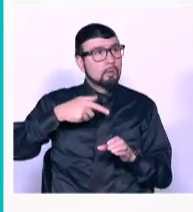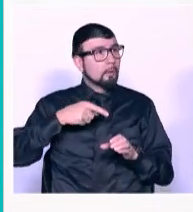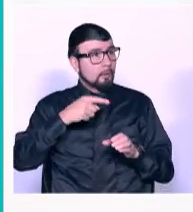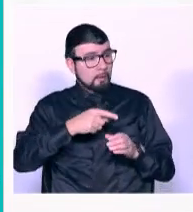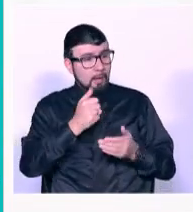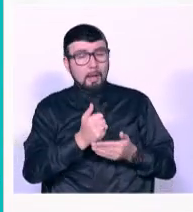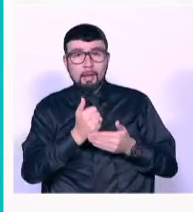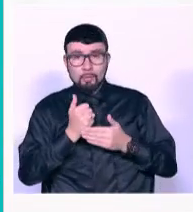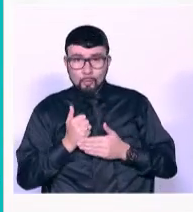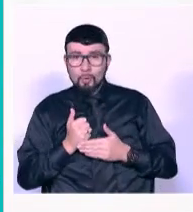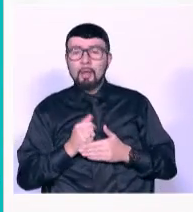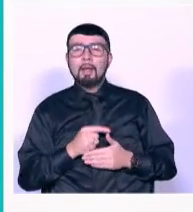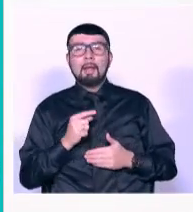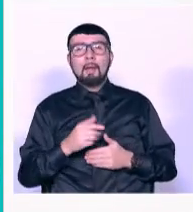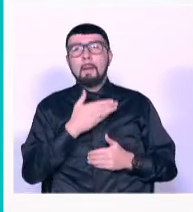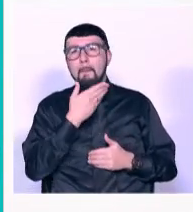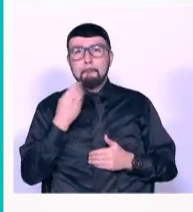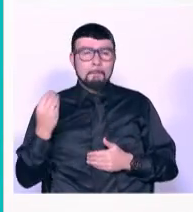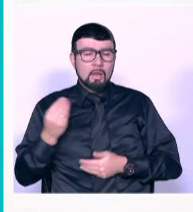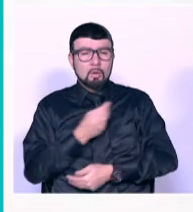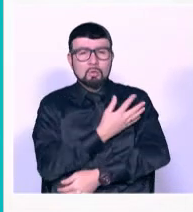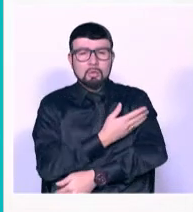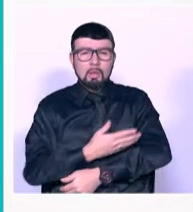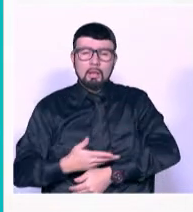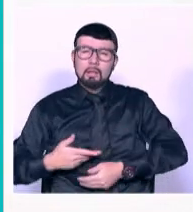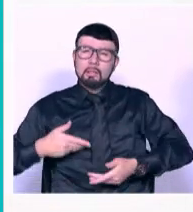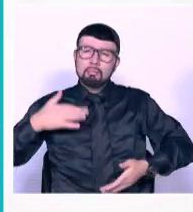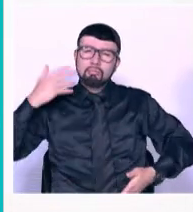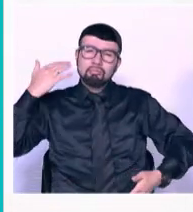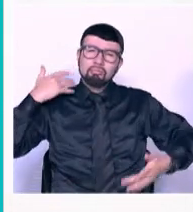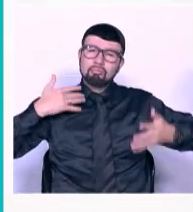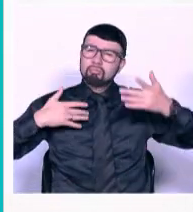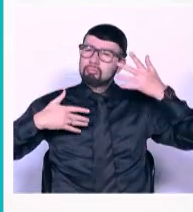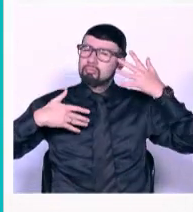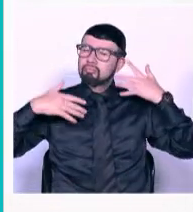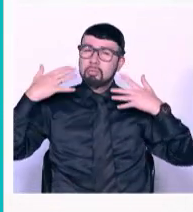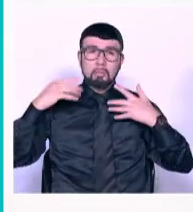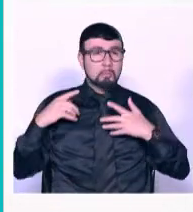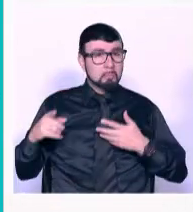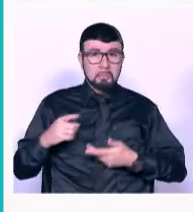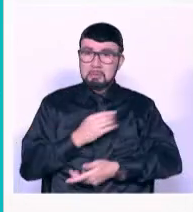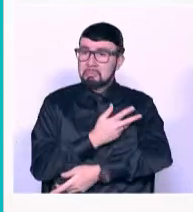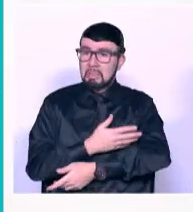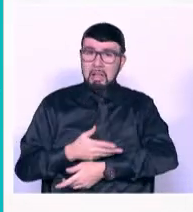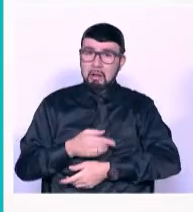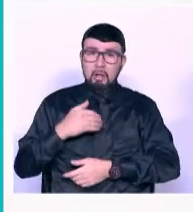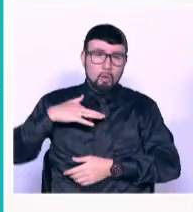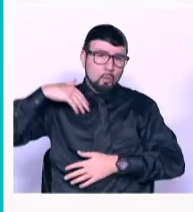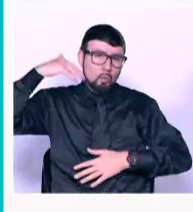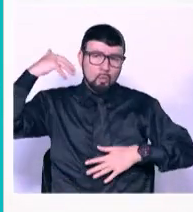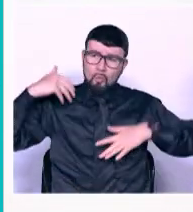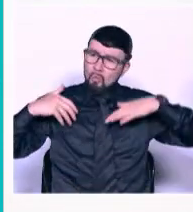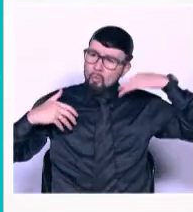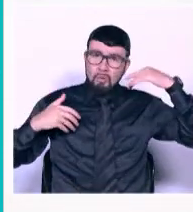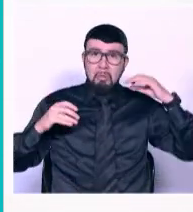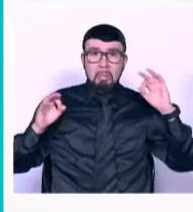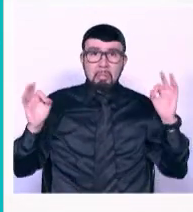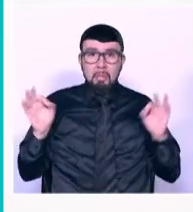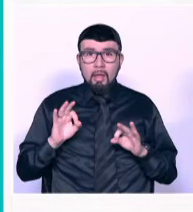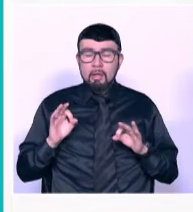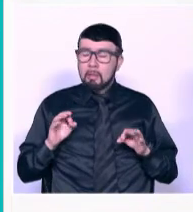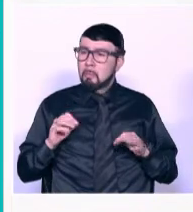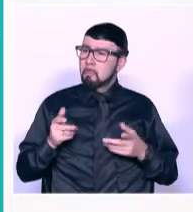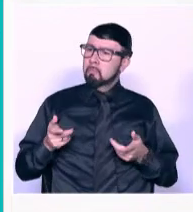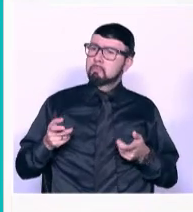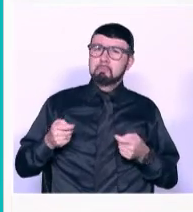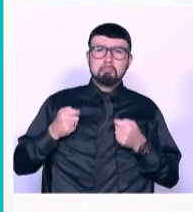a una mejor irrigación de los tejidos, porque si el tejido no está bien irrigado, no